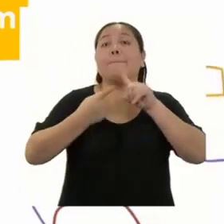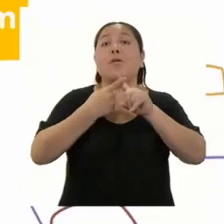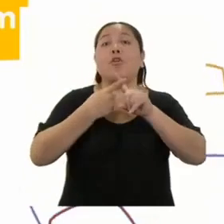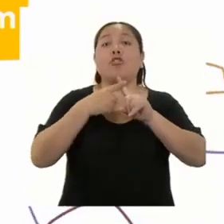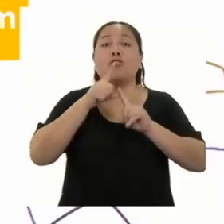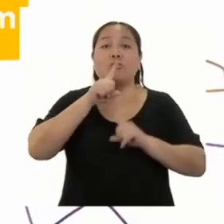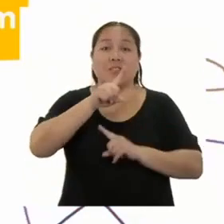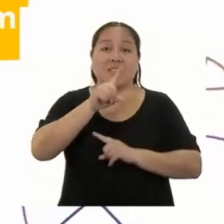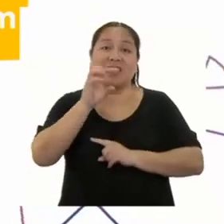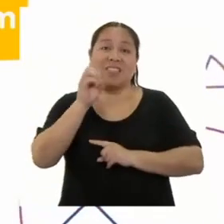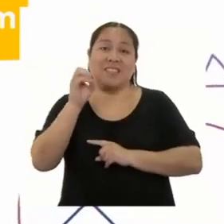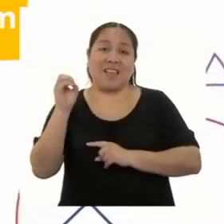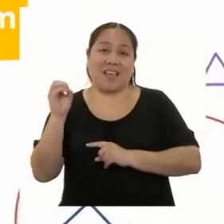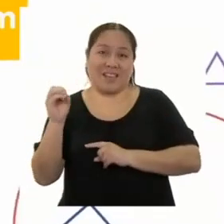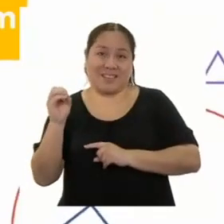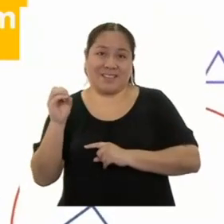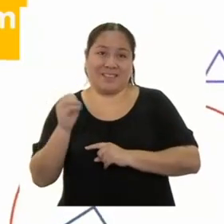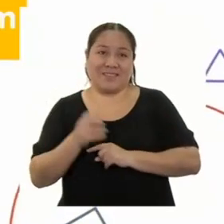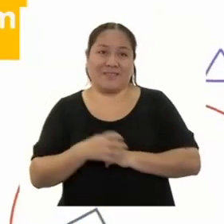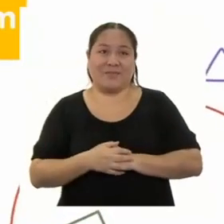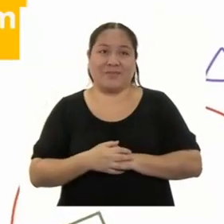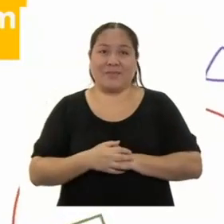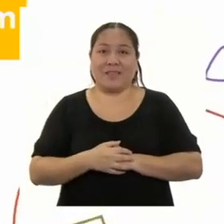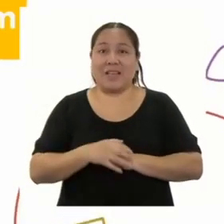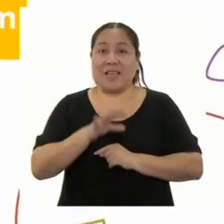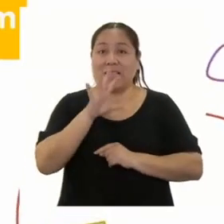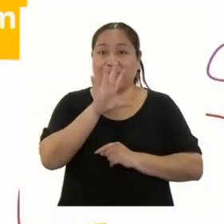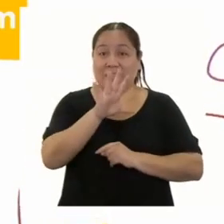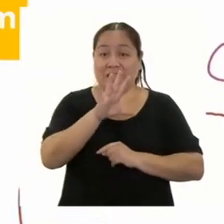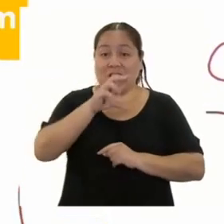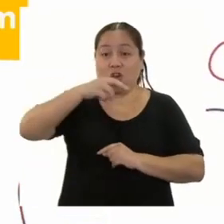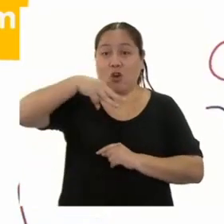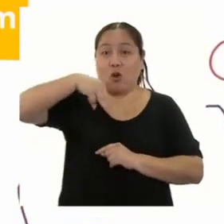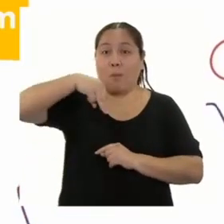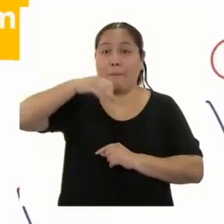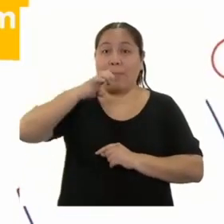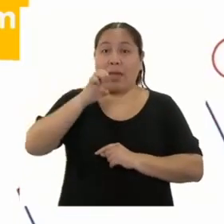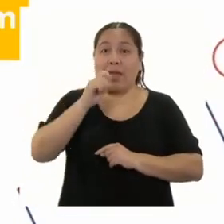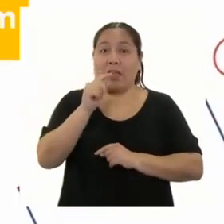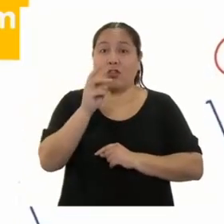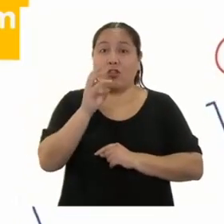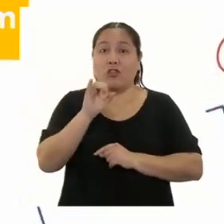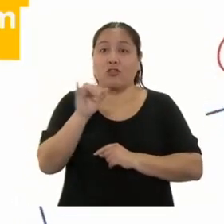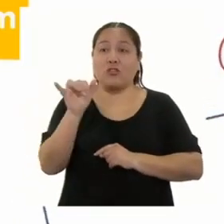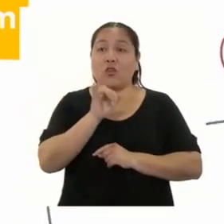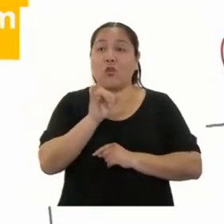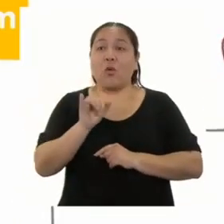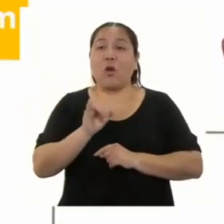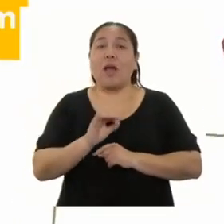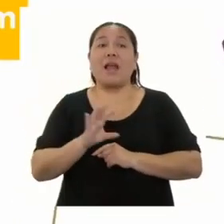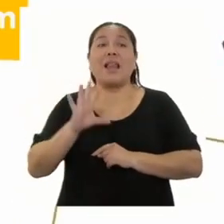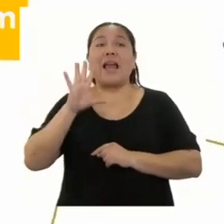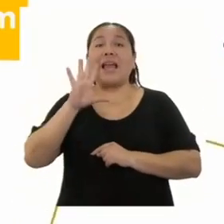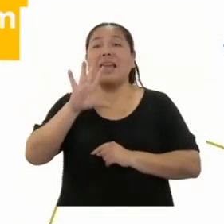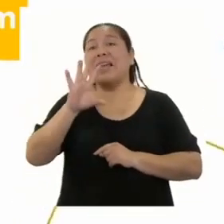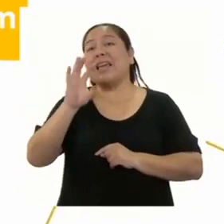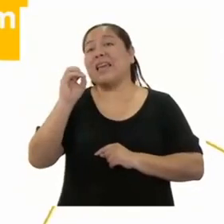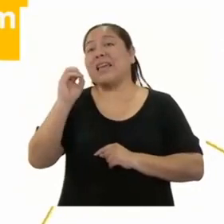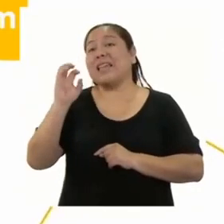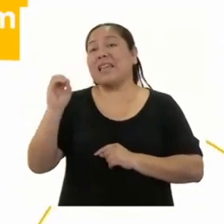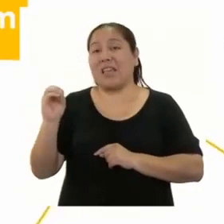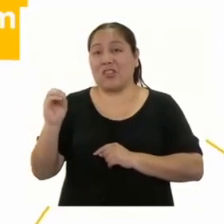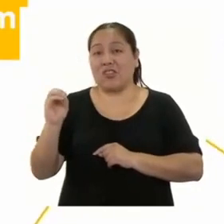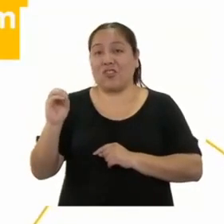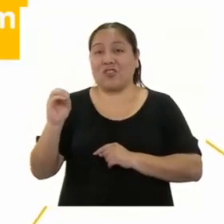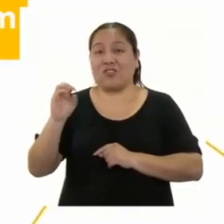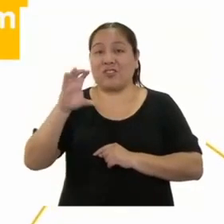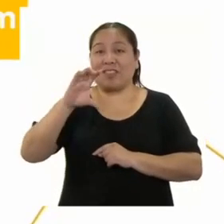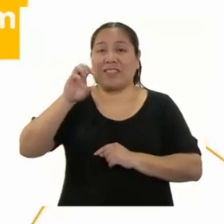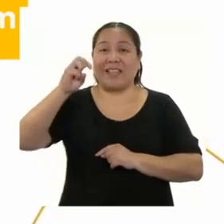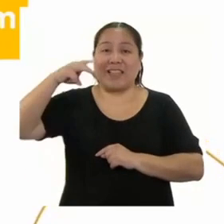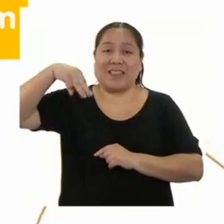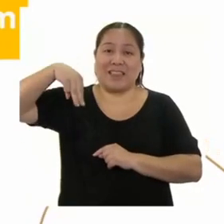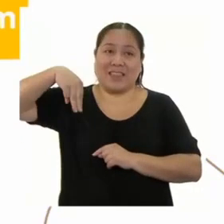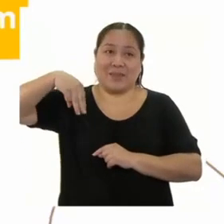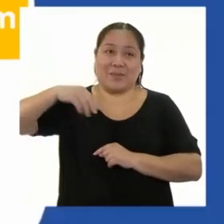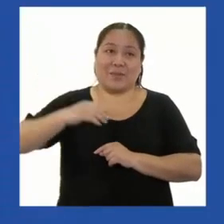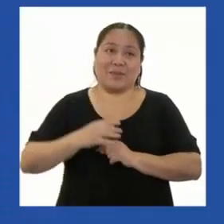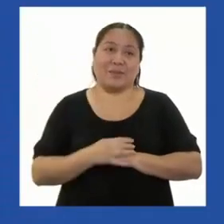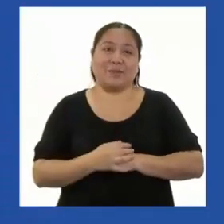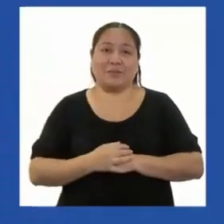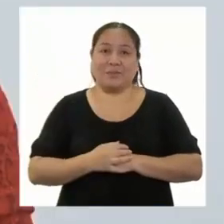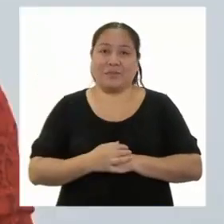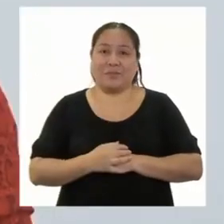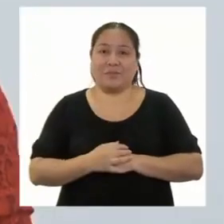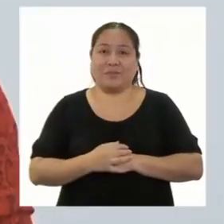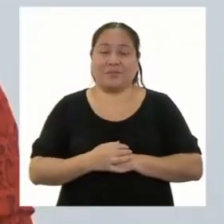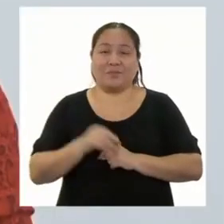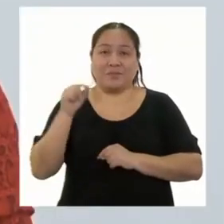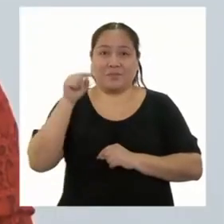por 100. 5 metros son iguales a 500 centímetros. Y el mismo